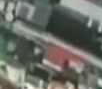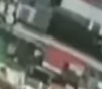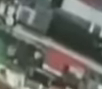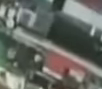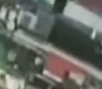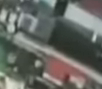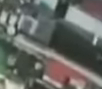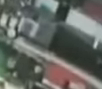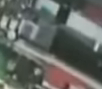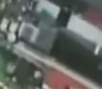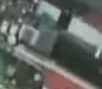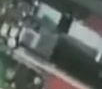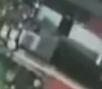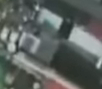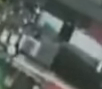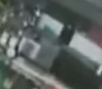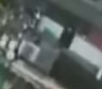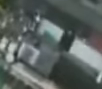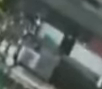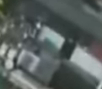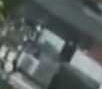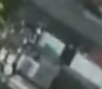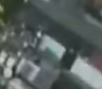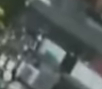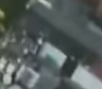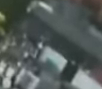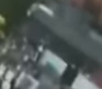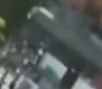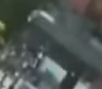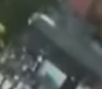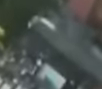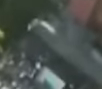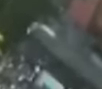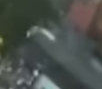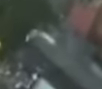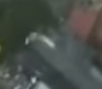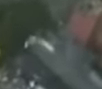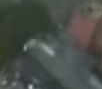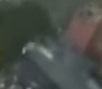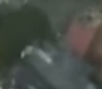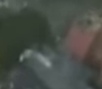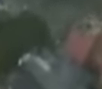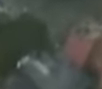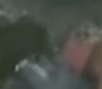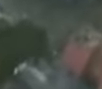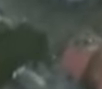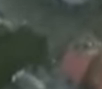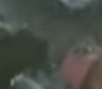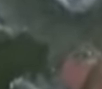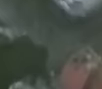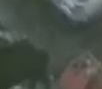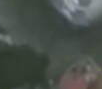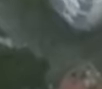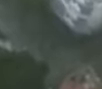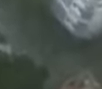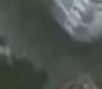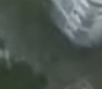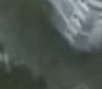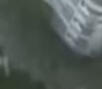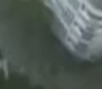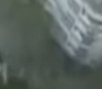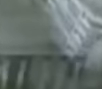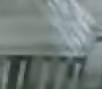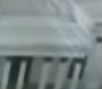y explotación de sus recursos. Ante este escenario aseguró que van a recuperar el Esequibo porque es